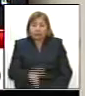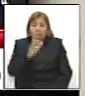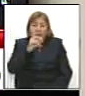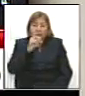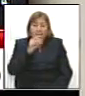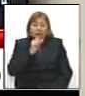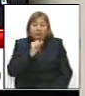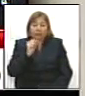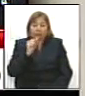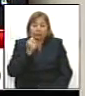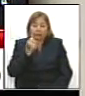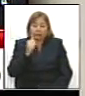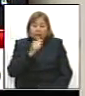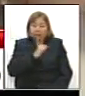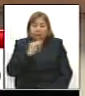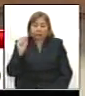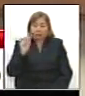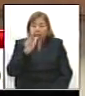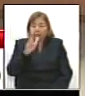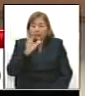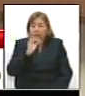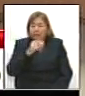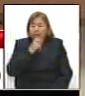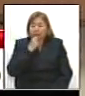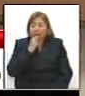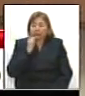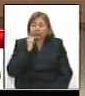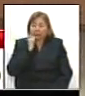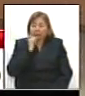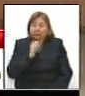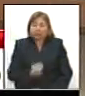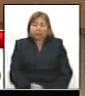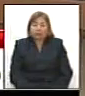Votos a favor, 10 en contra, 39 abstenciones.